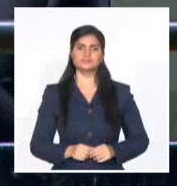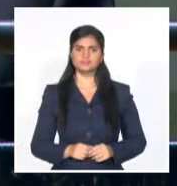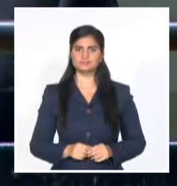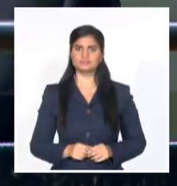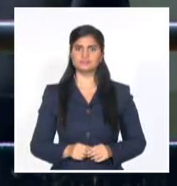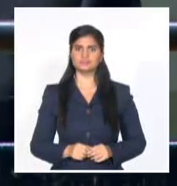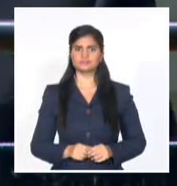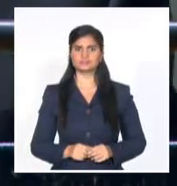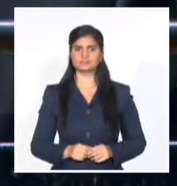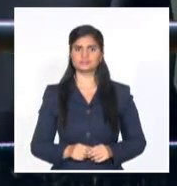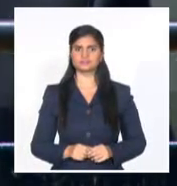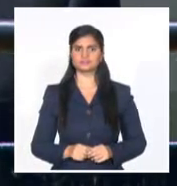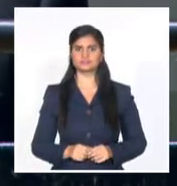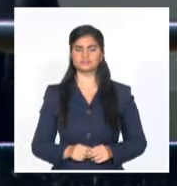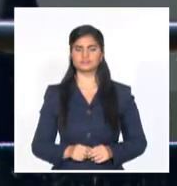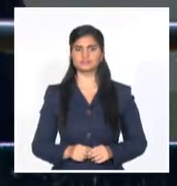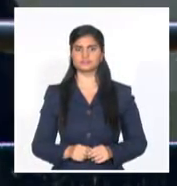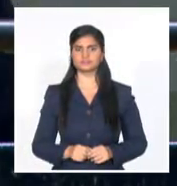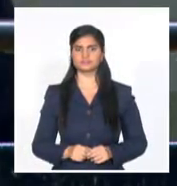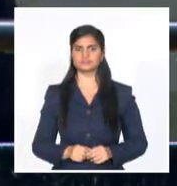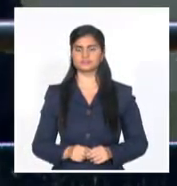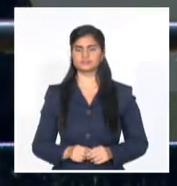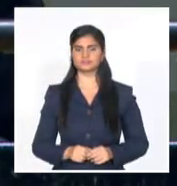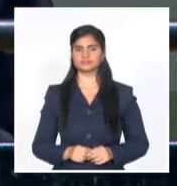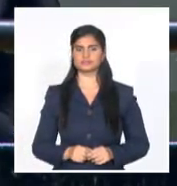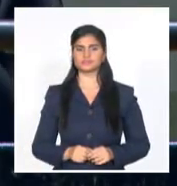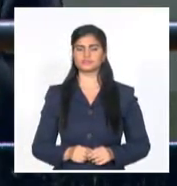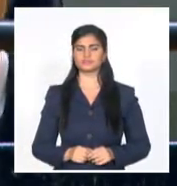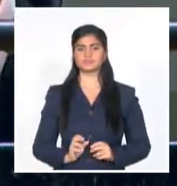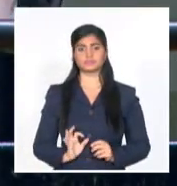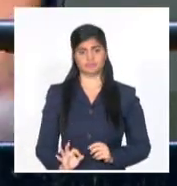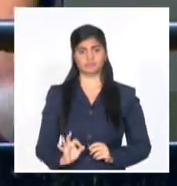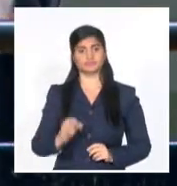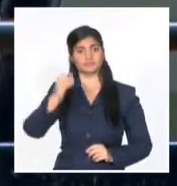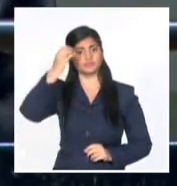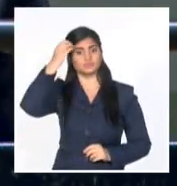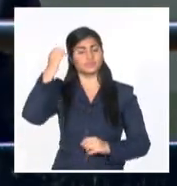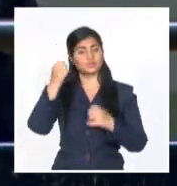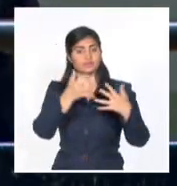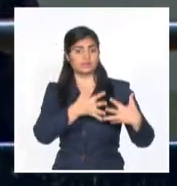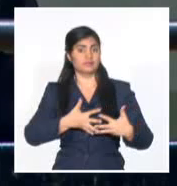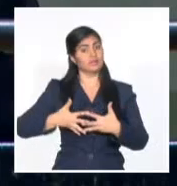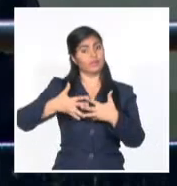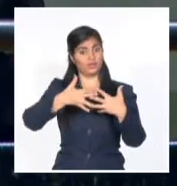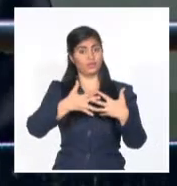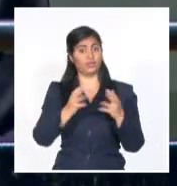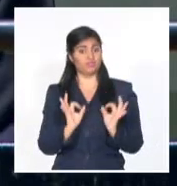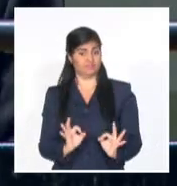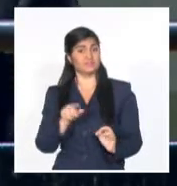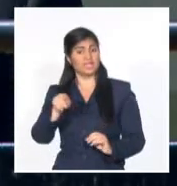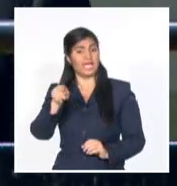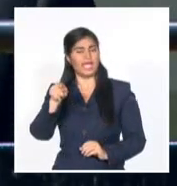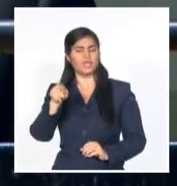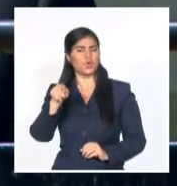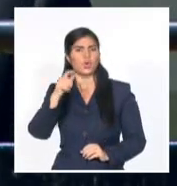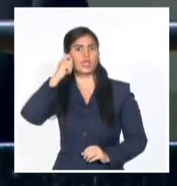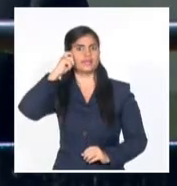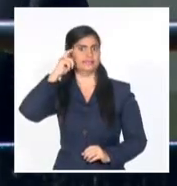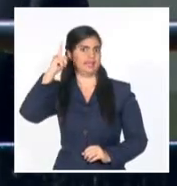La realidad es que el gobierno de los Estados Unidos, de forma oportunista, utilizó